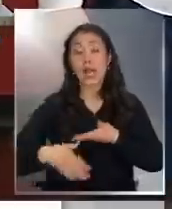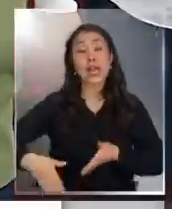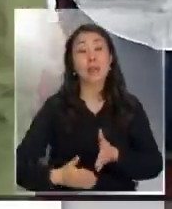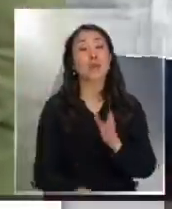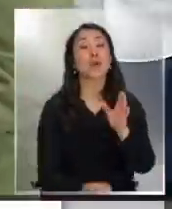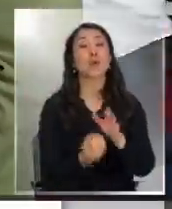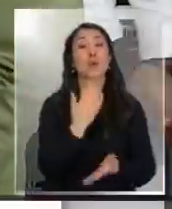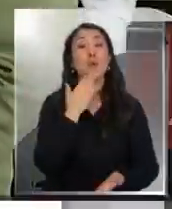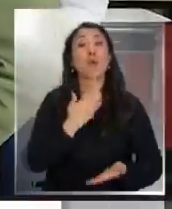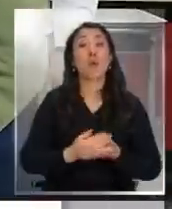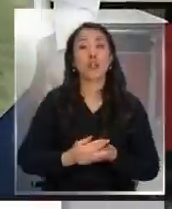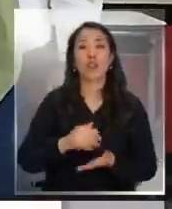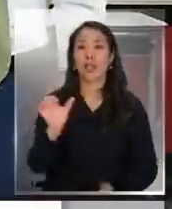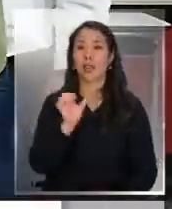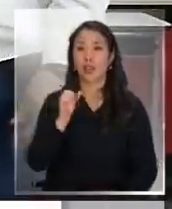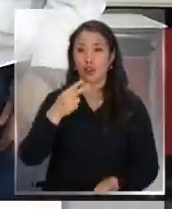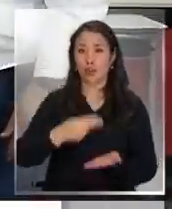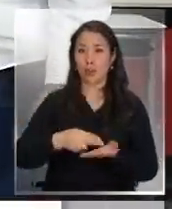de 2019.